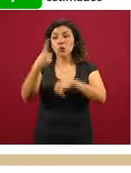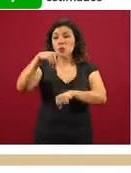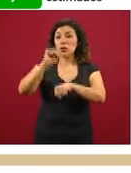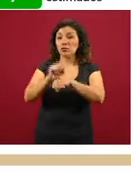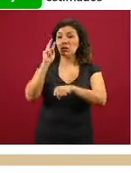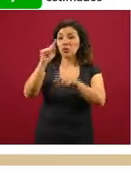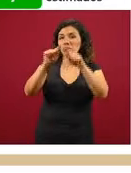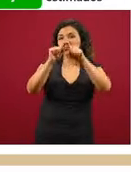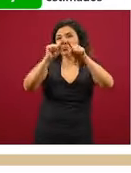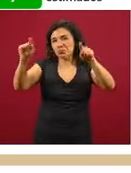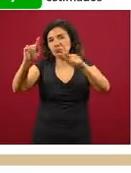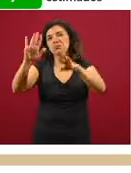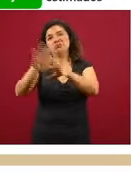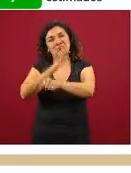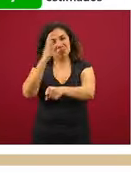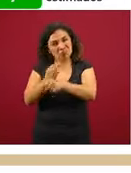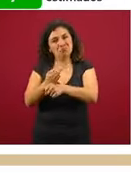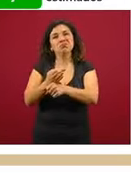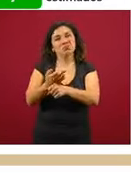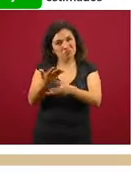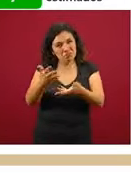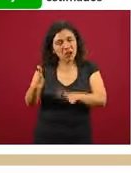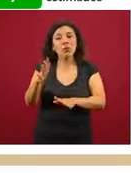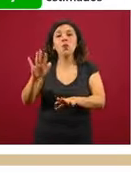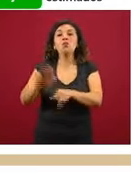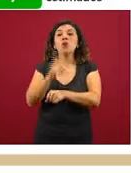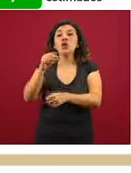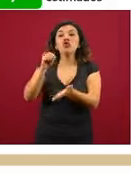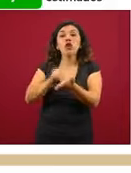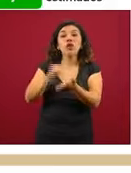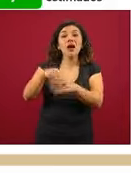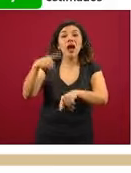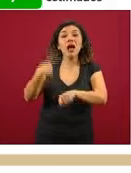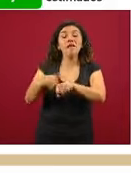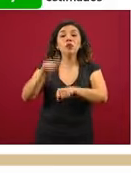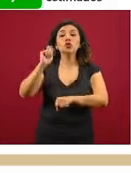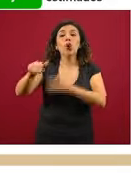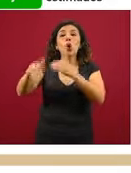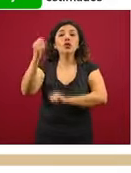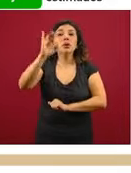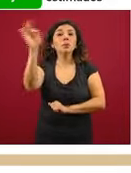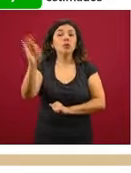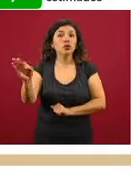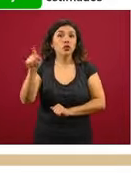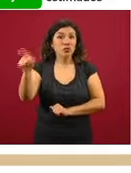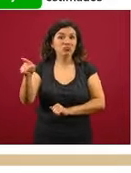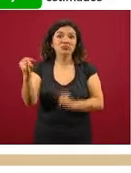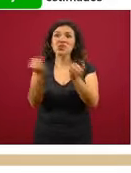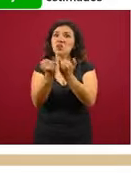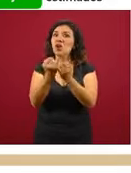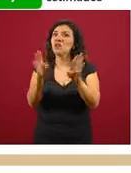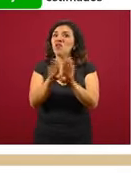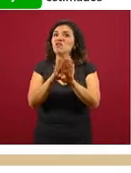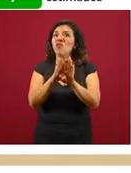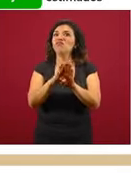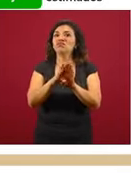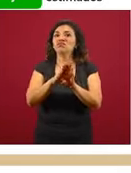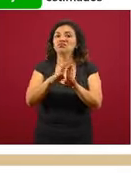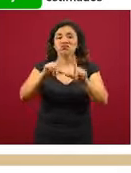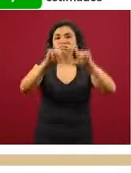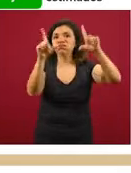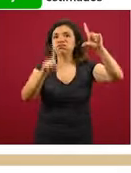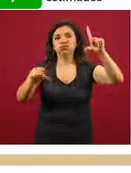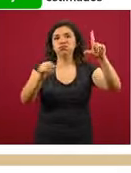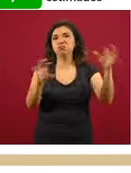en la 29 y la 30, dado que los casos activos son 11%, es decir, no están tan lejos de la media nacional,